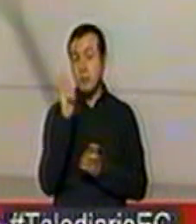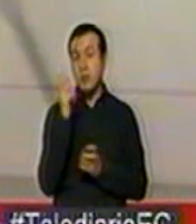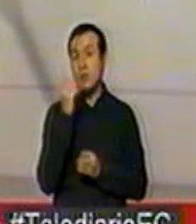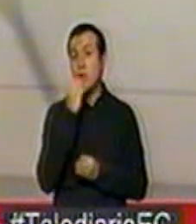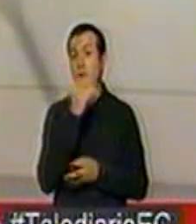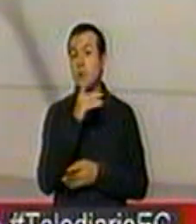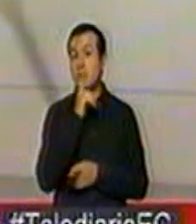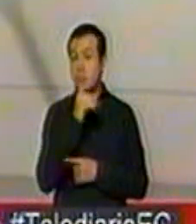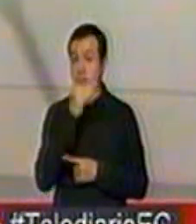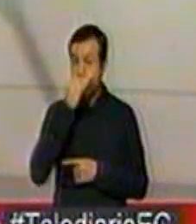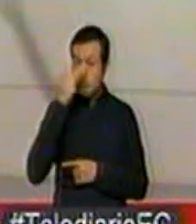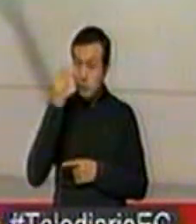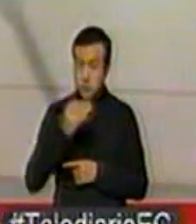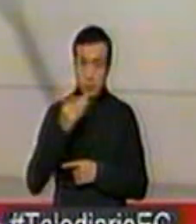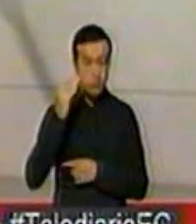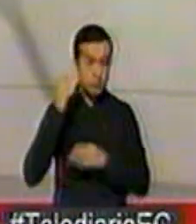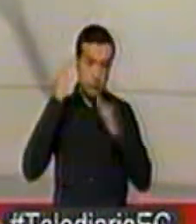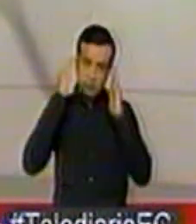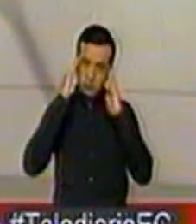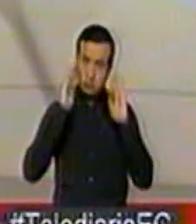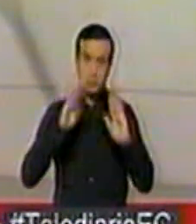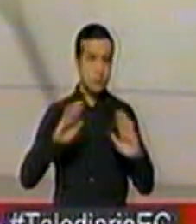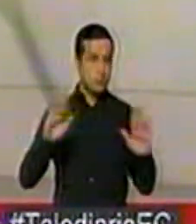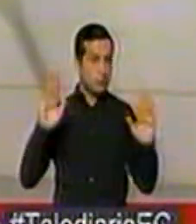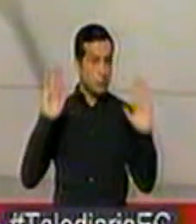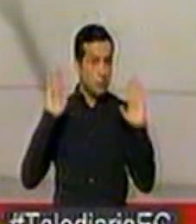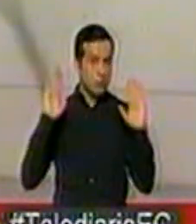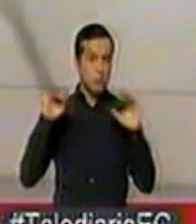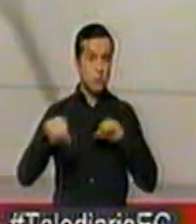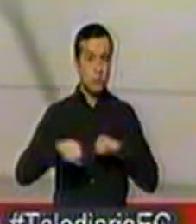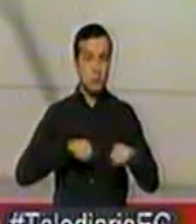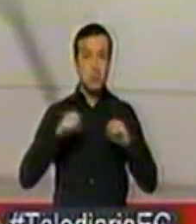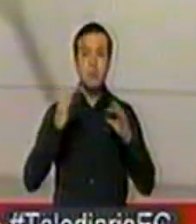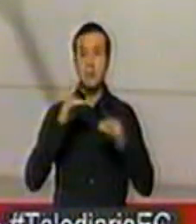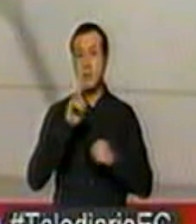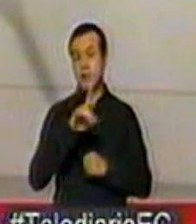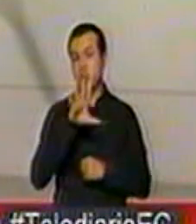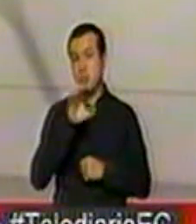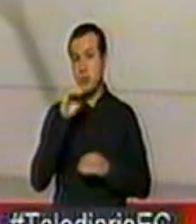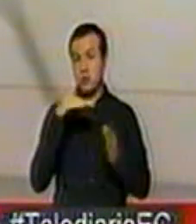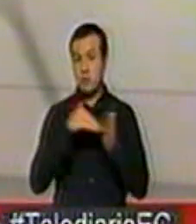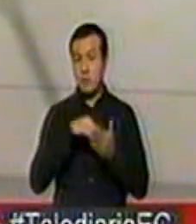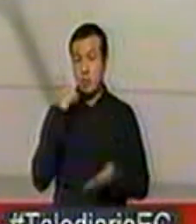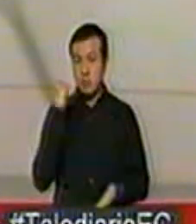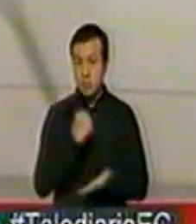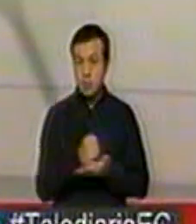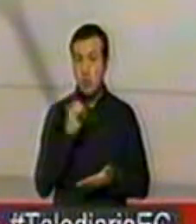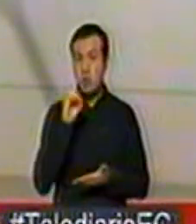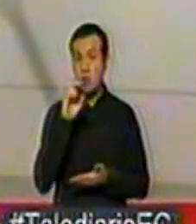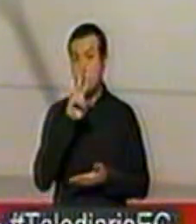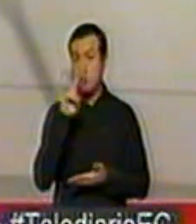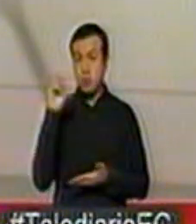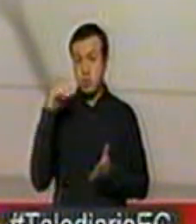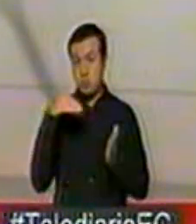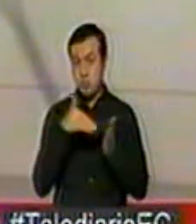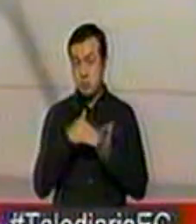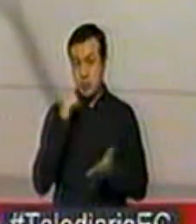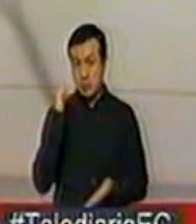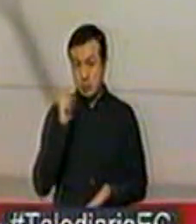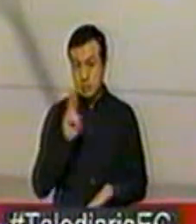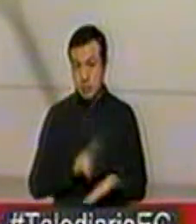que efectivamente se van a vamos a tramitar alrededor de 150.000 visas o 200.000 visas. Vamos a